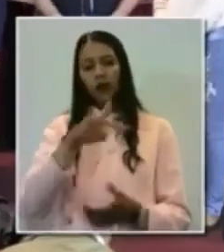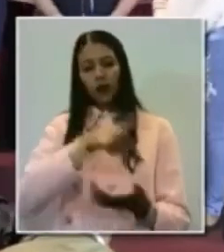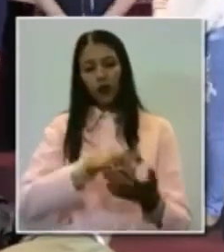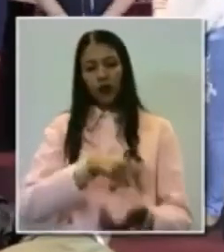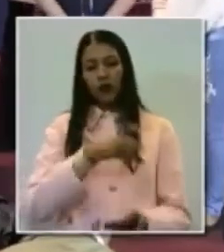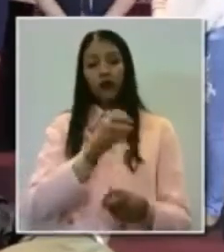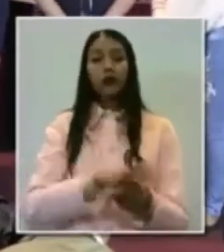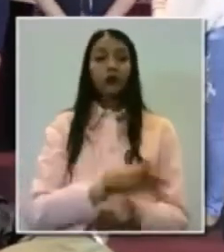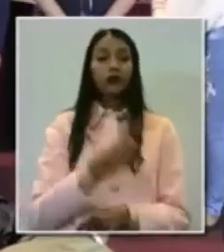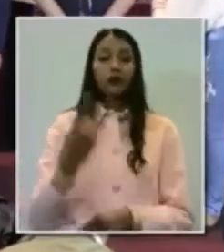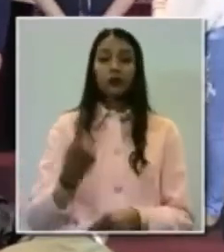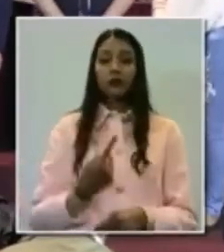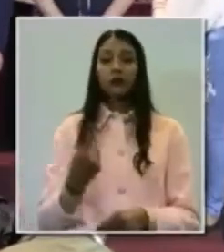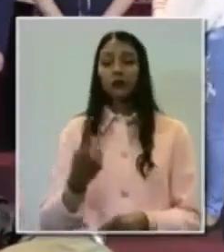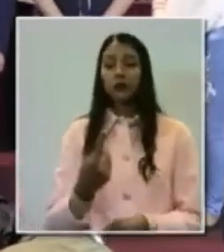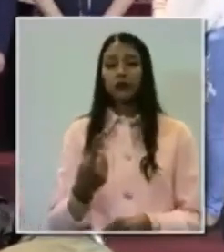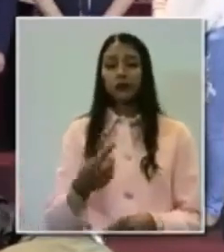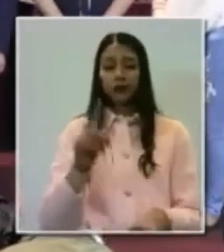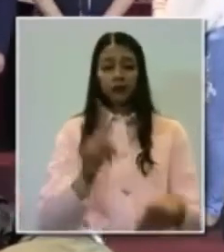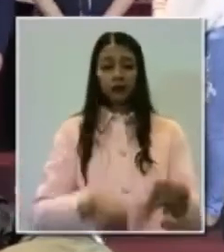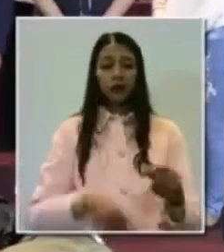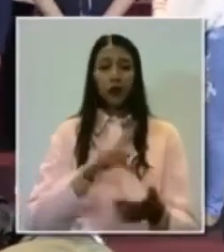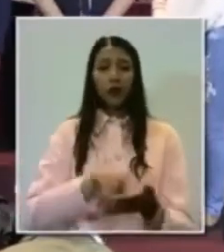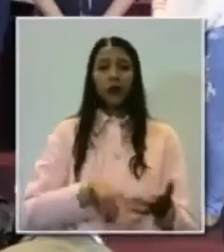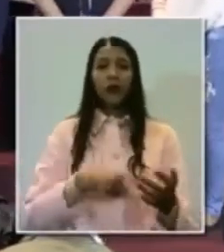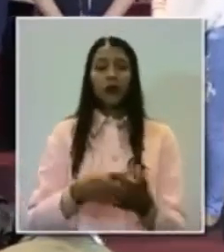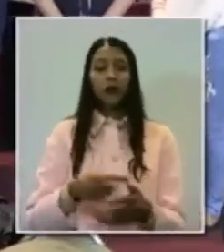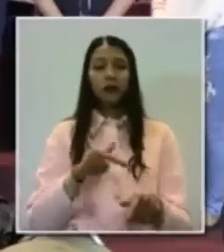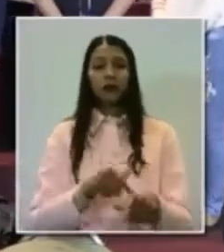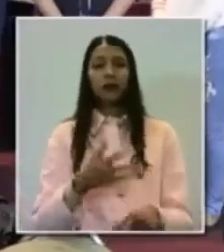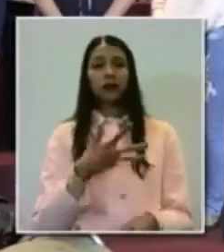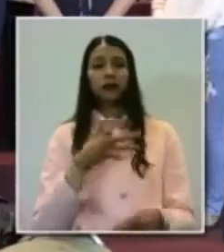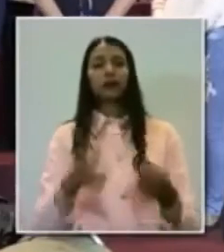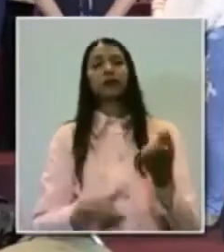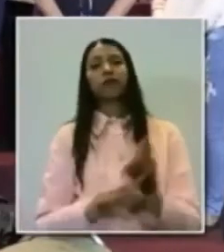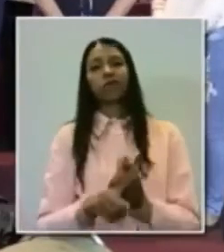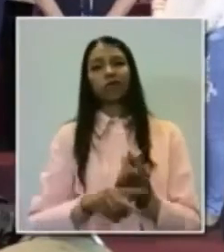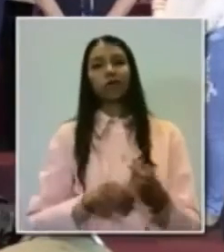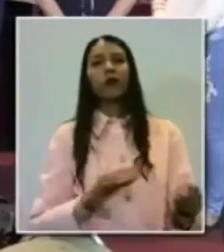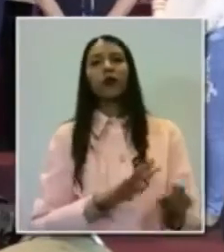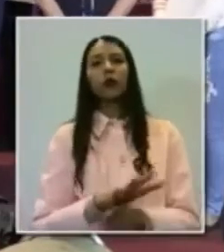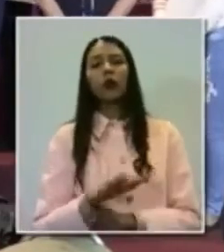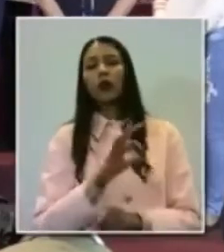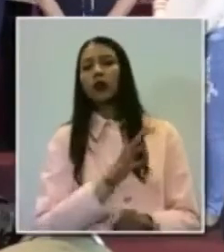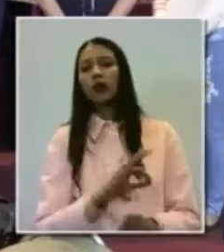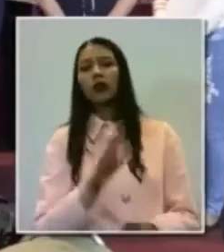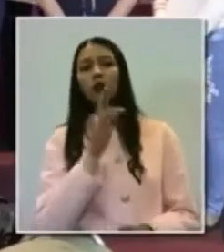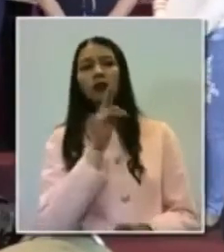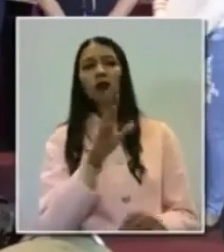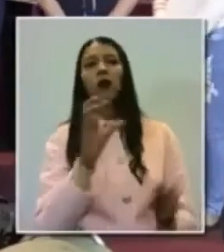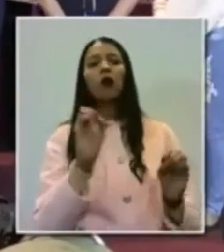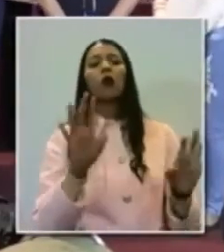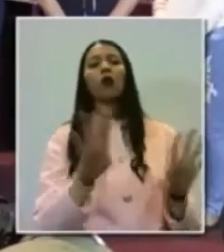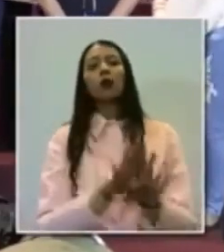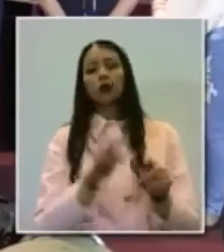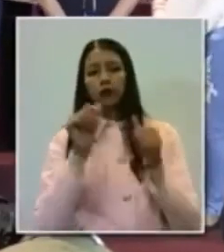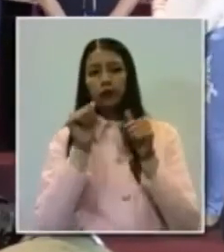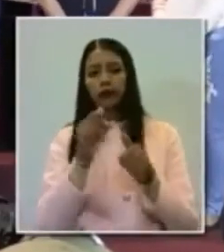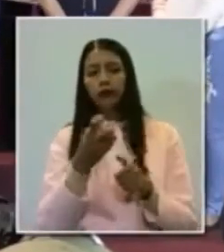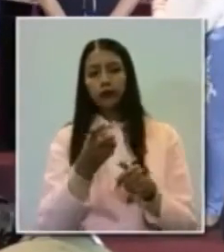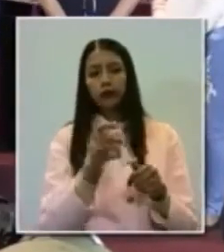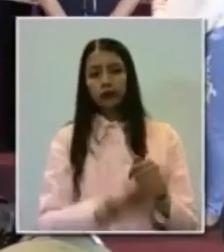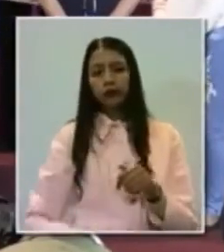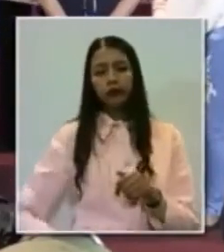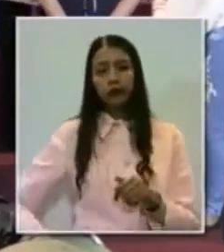a final de cuentas, pues retirarles la plaza sigue manteniendo el problema, ¿no? ¿Cuál sería la posible solución o cómo se está trabajando en esas